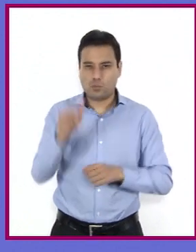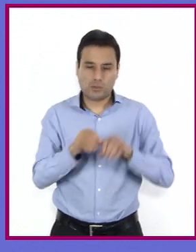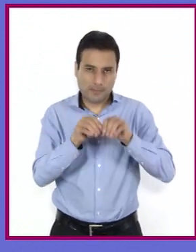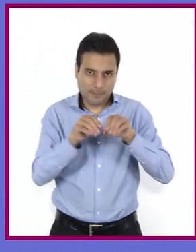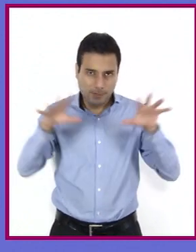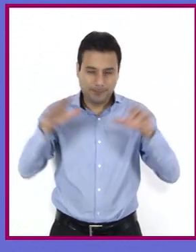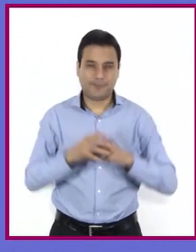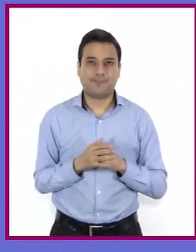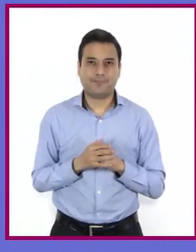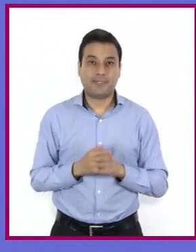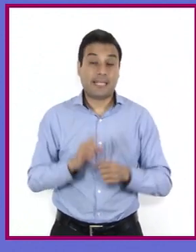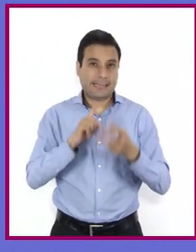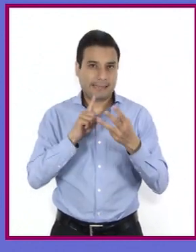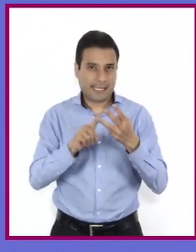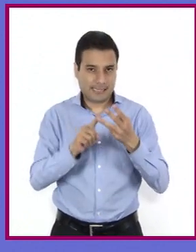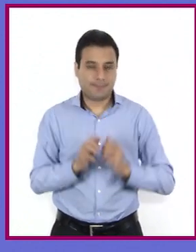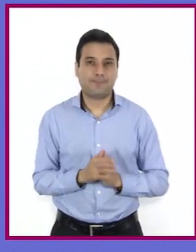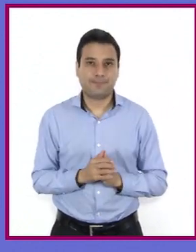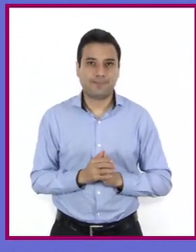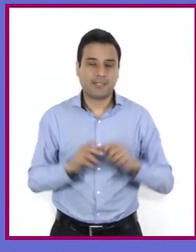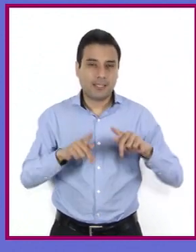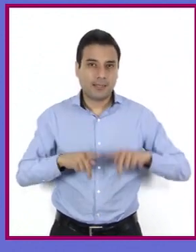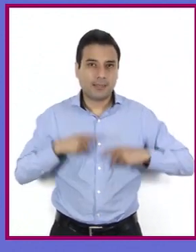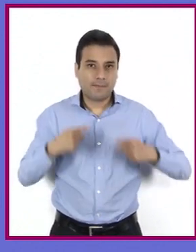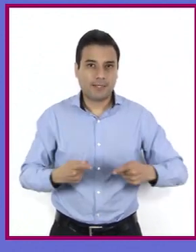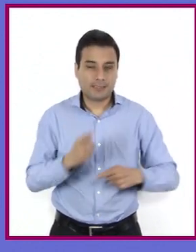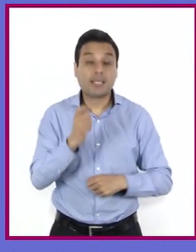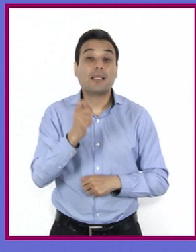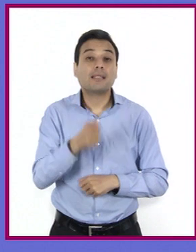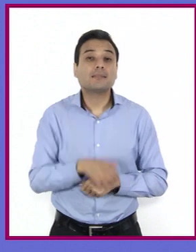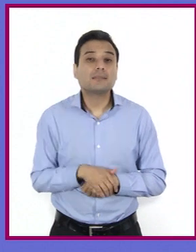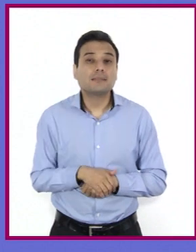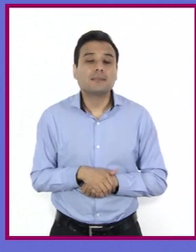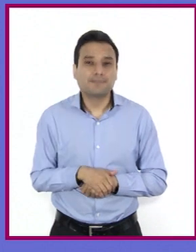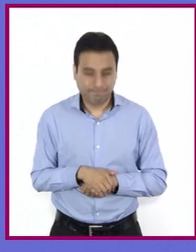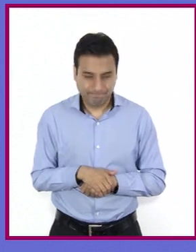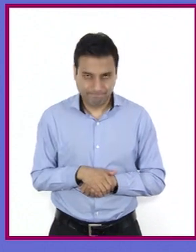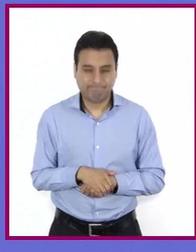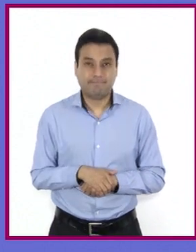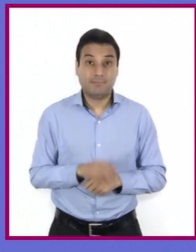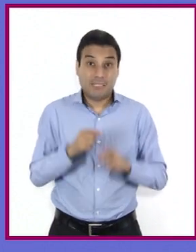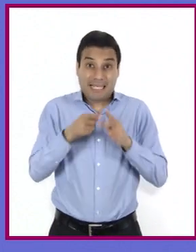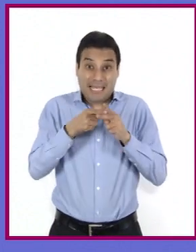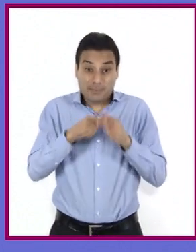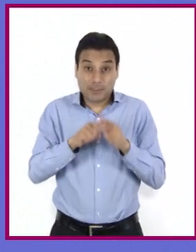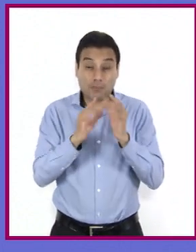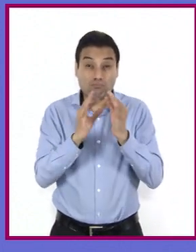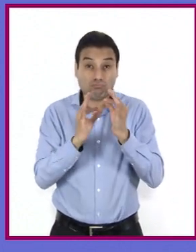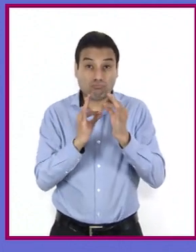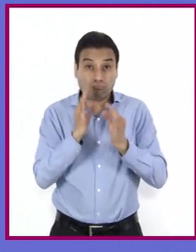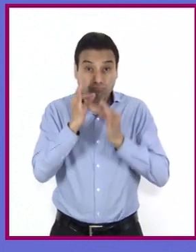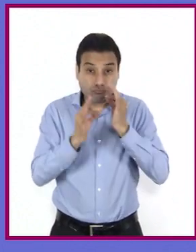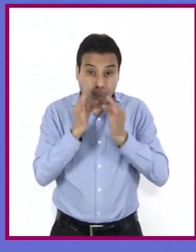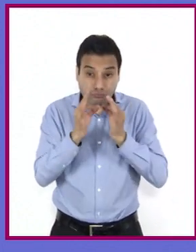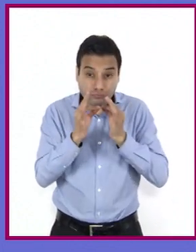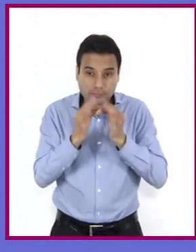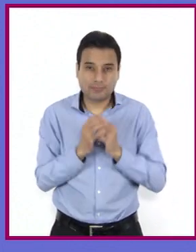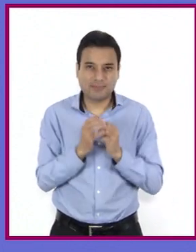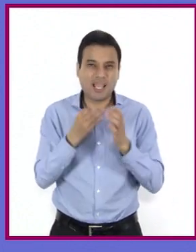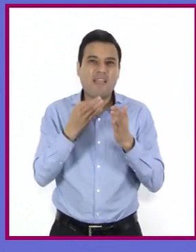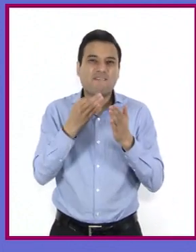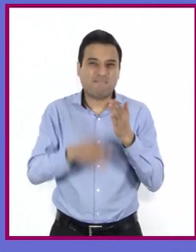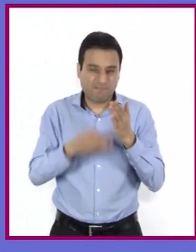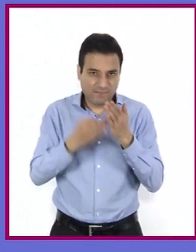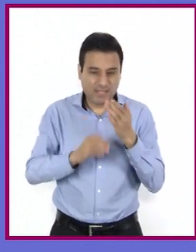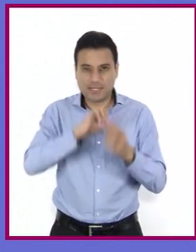otros. 3. En las debilidades podemos considerar que en un principio no tomamos en cuenta ninguna acción de